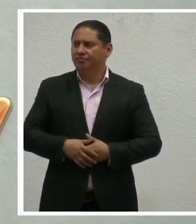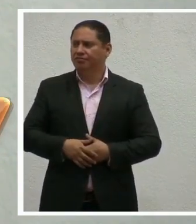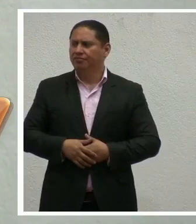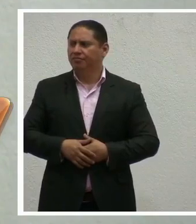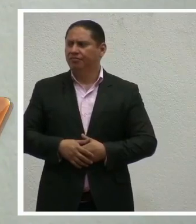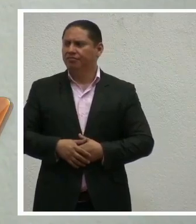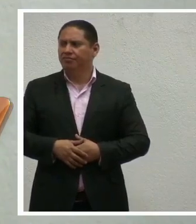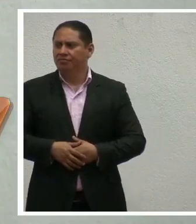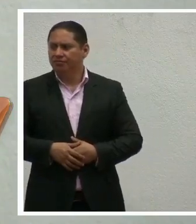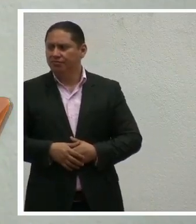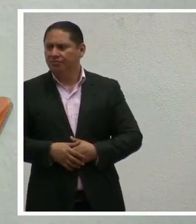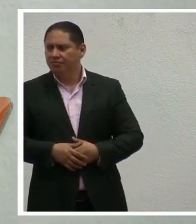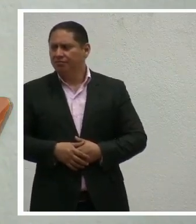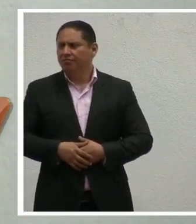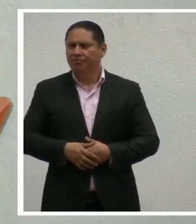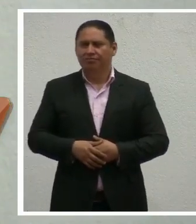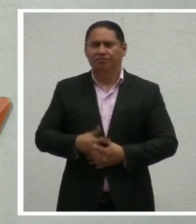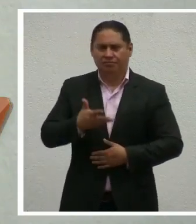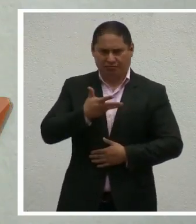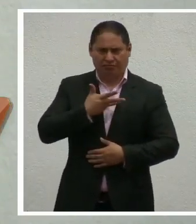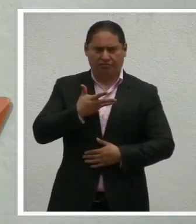Y aquí está también